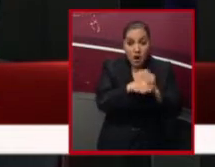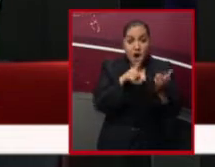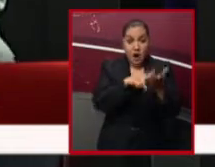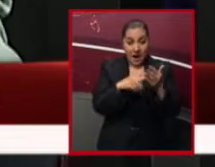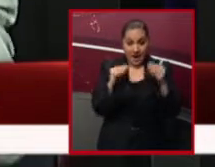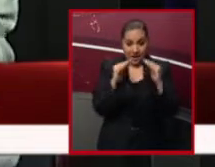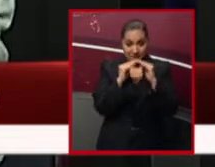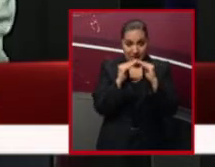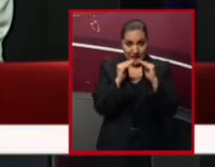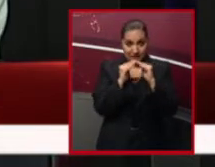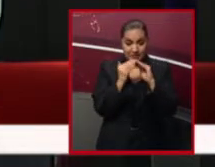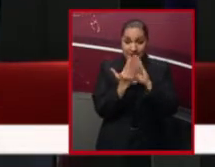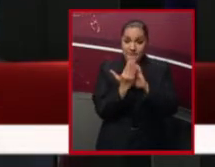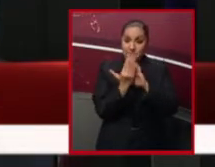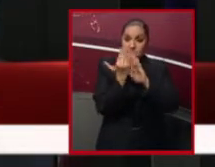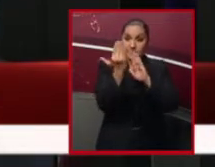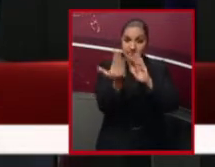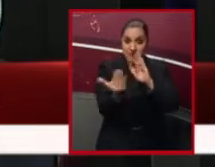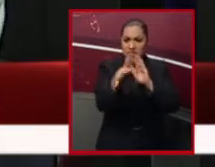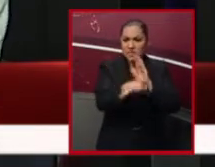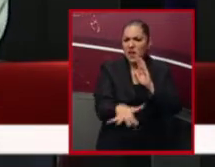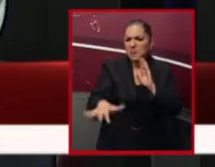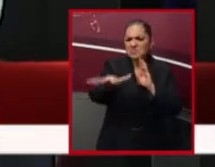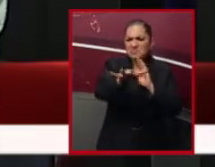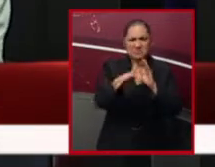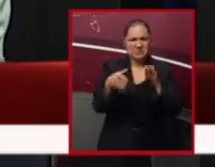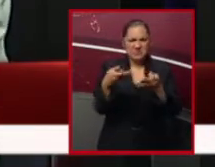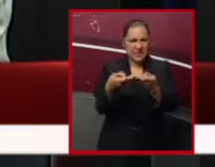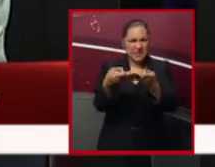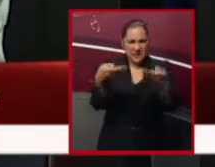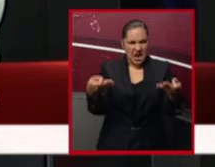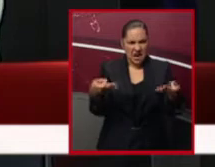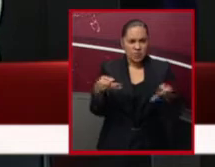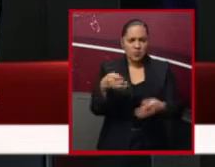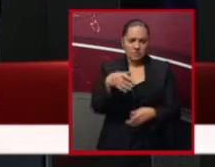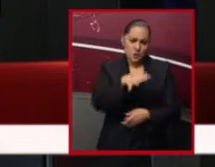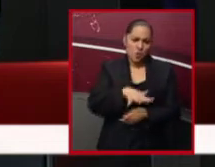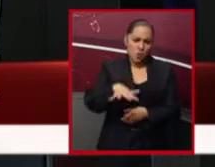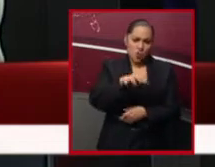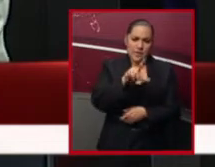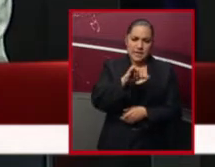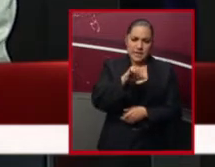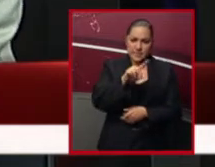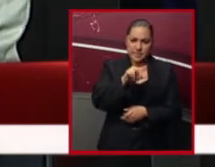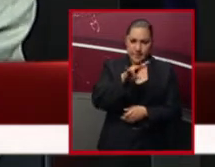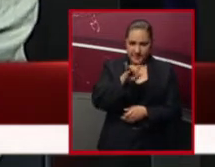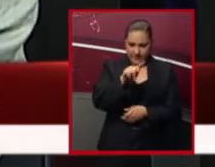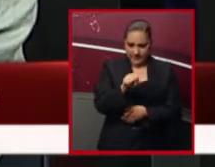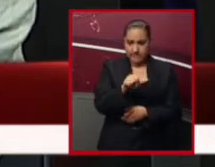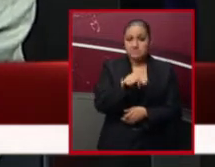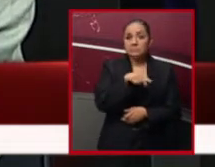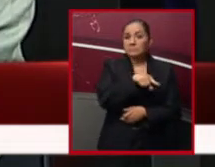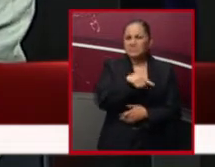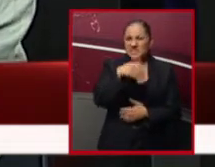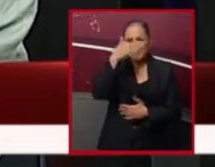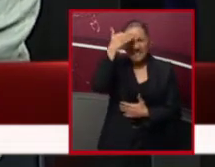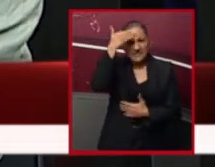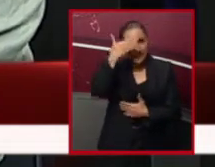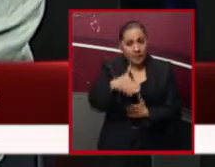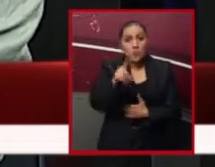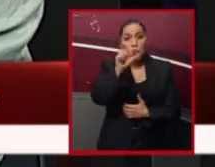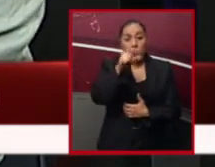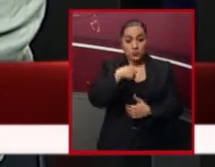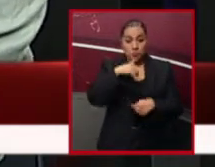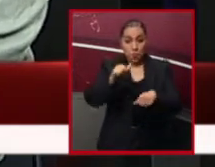lote baldío en la colonia Lindavista, y sabía que al abrir para meter su